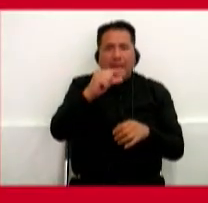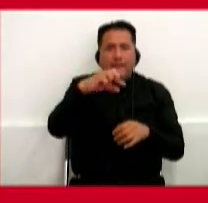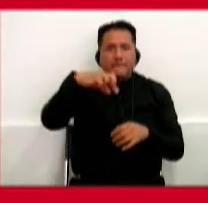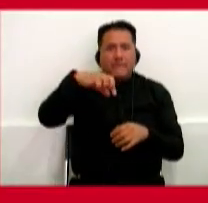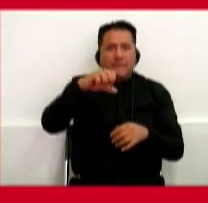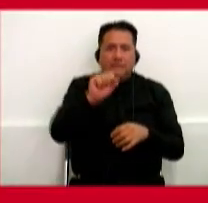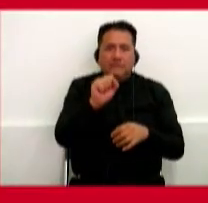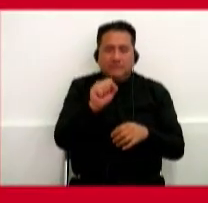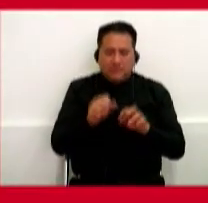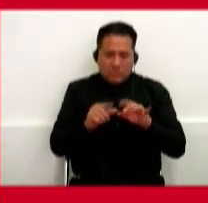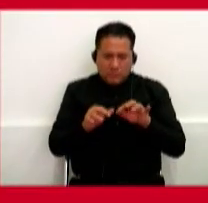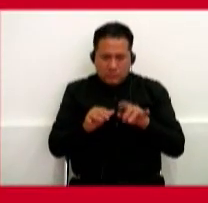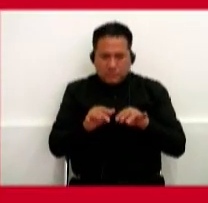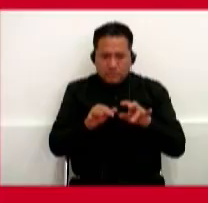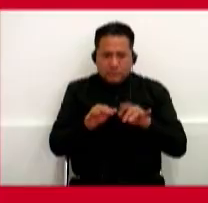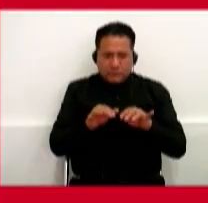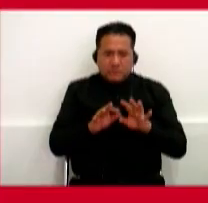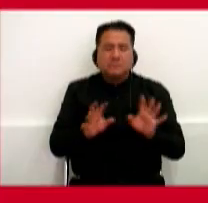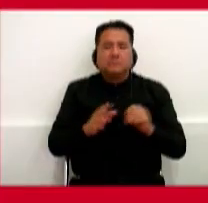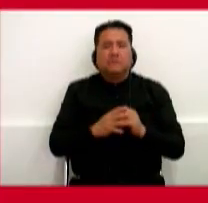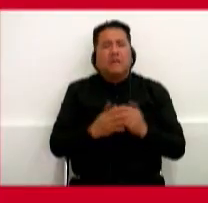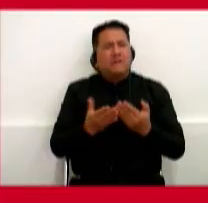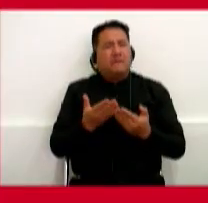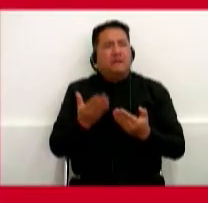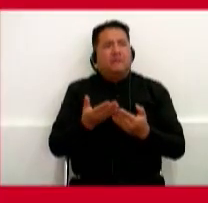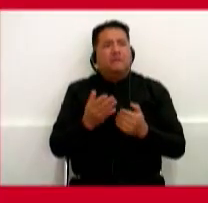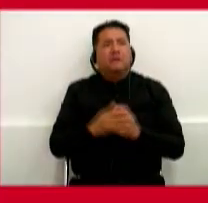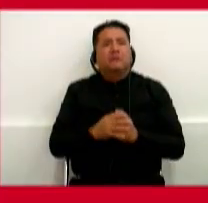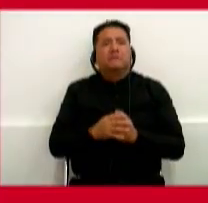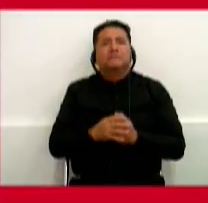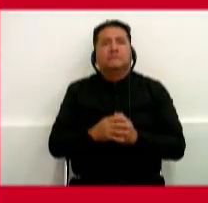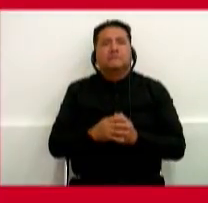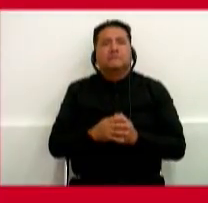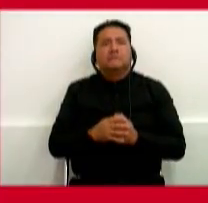baldada. Disculpe, no se puede, pero